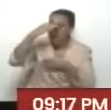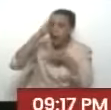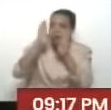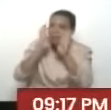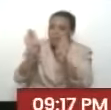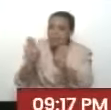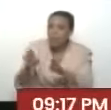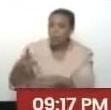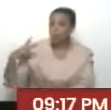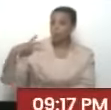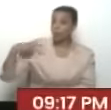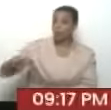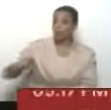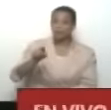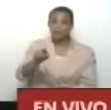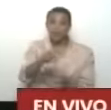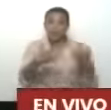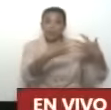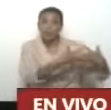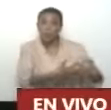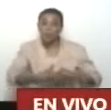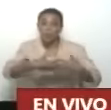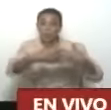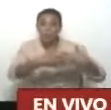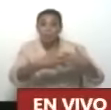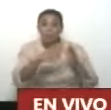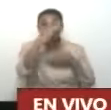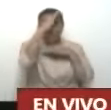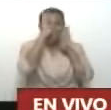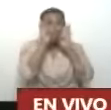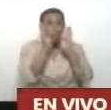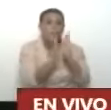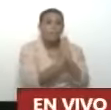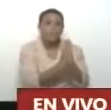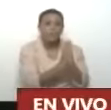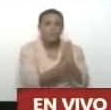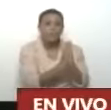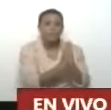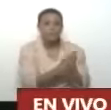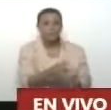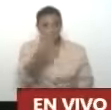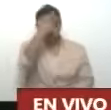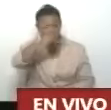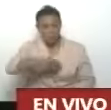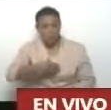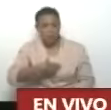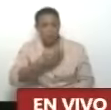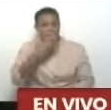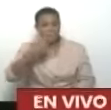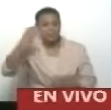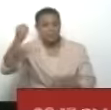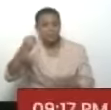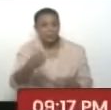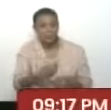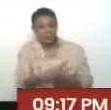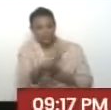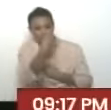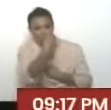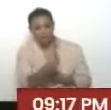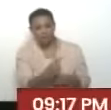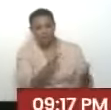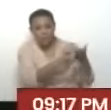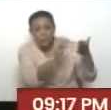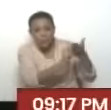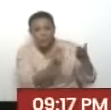Atención, Washington. Atención, please, Maduro. Atención. Tomen